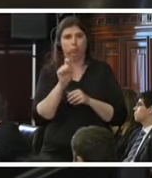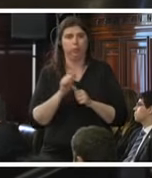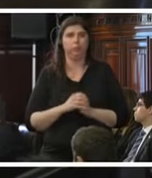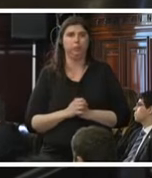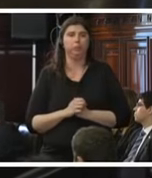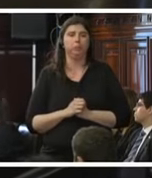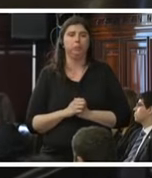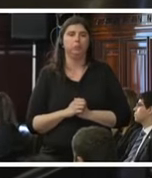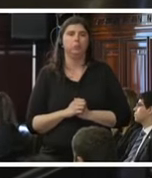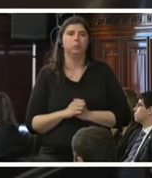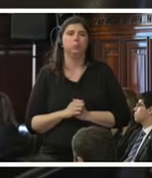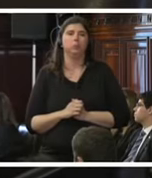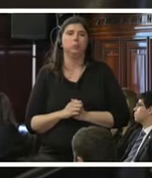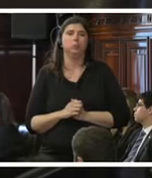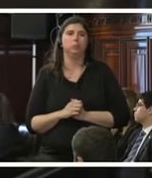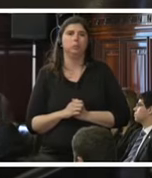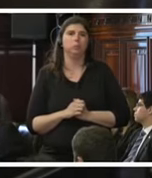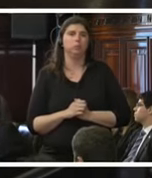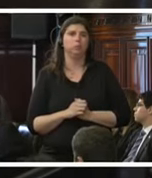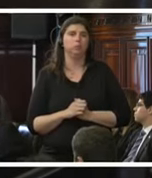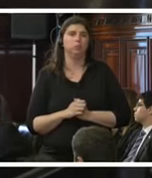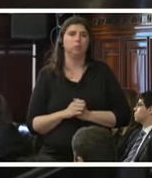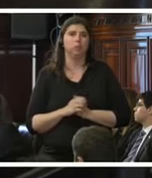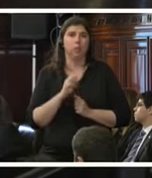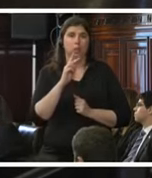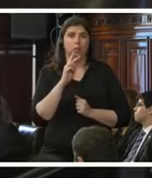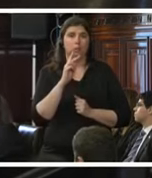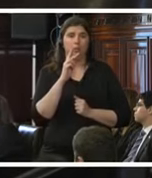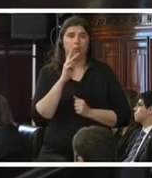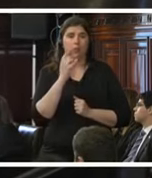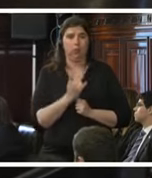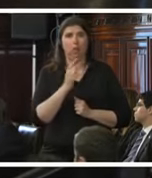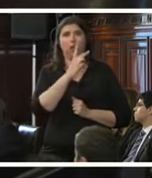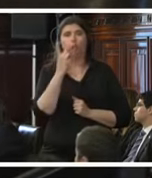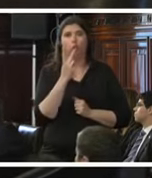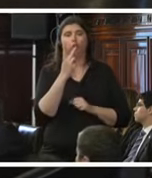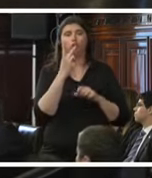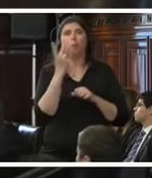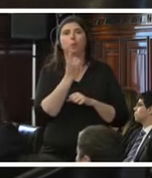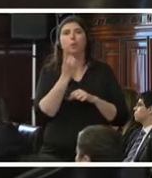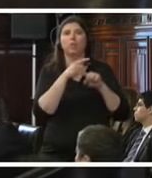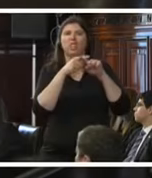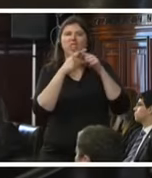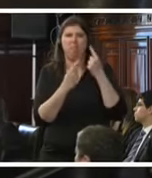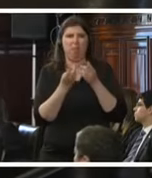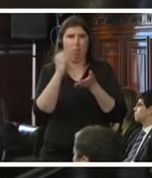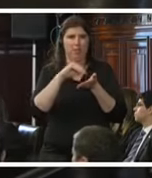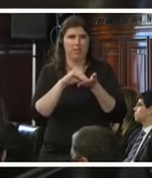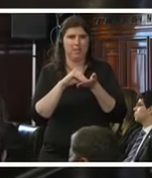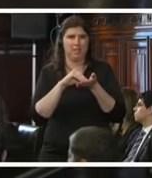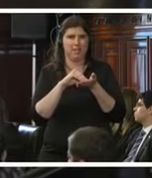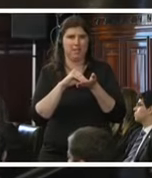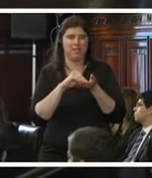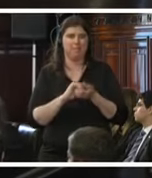have two and a half minutes. Two and a half more was minutes. Was used up. Thank you so much. So I have to Pleasure. Give you the